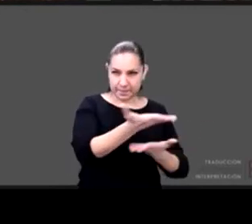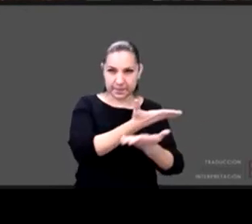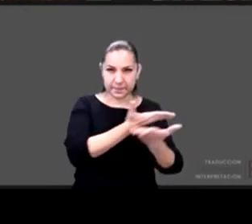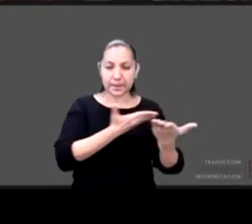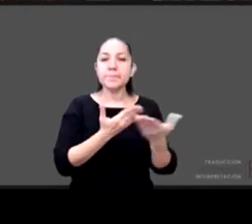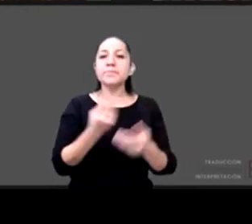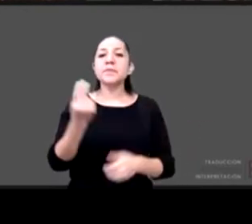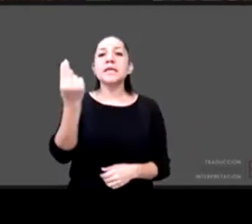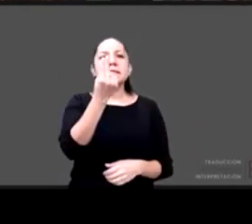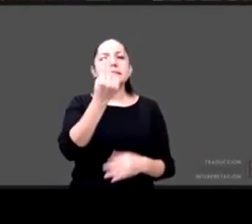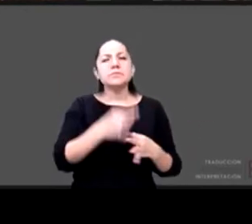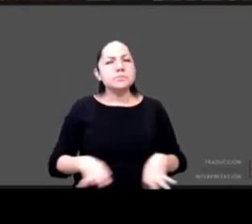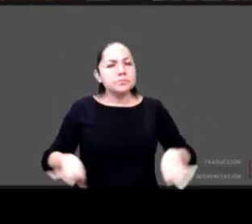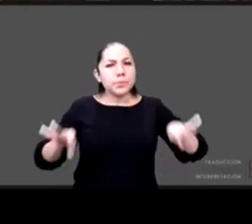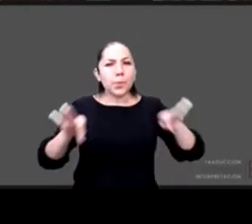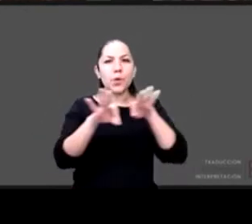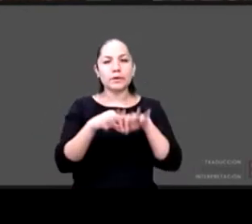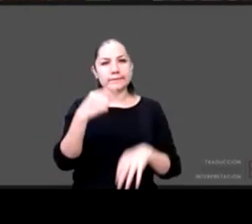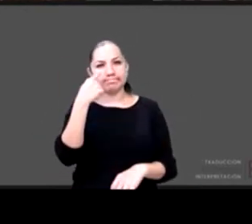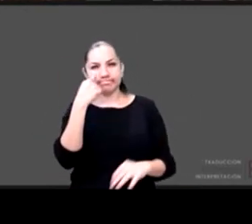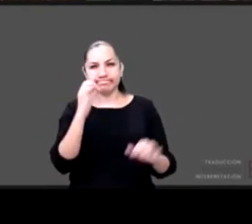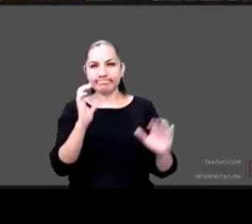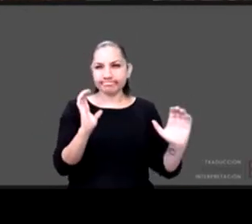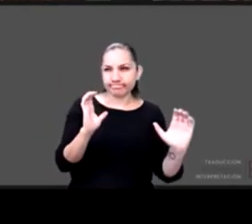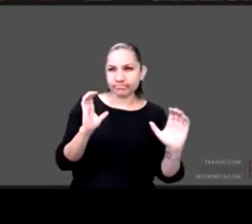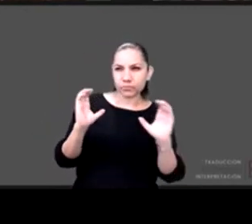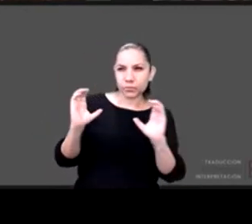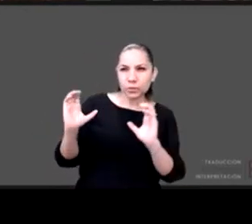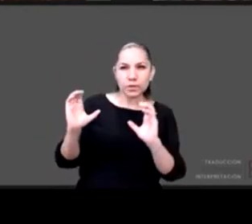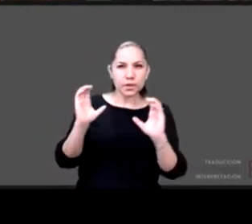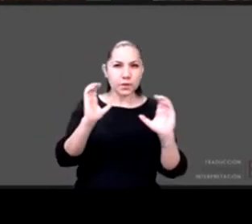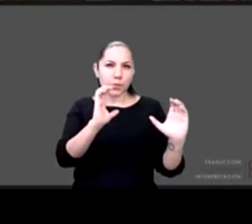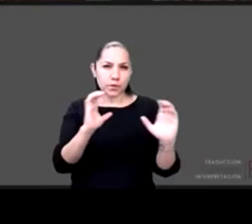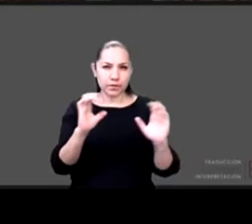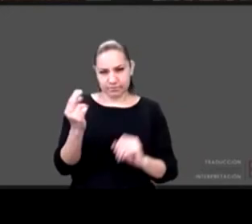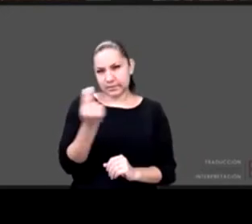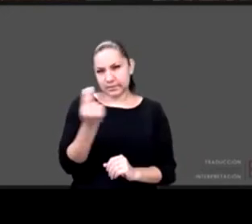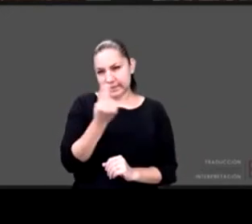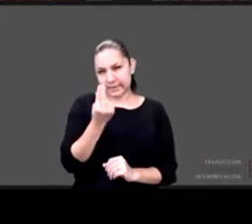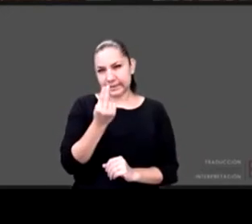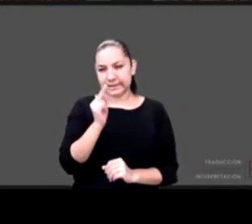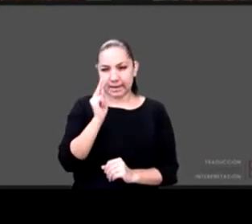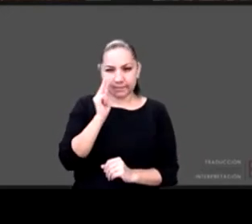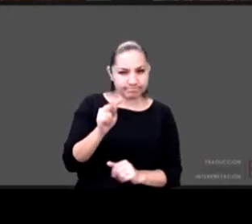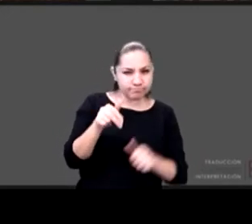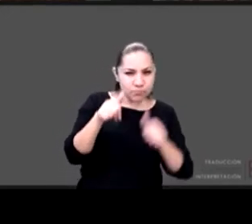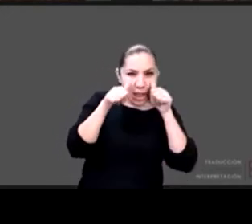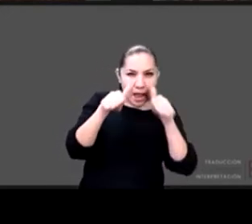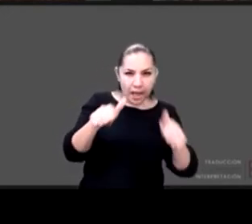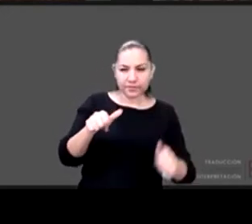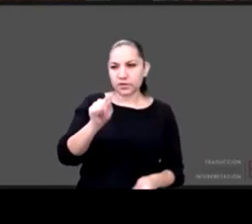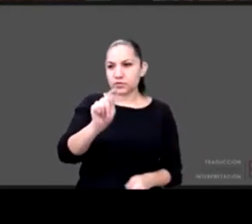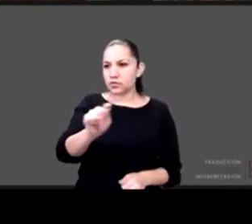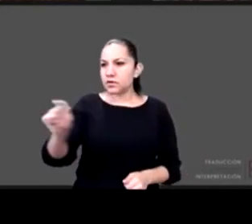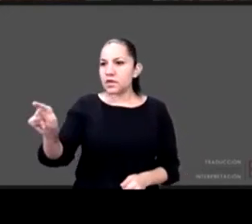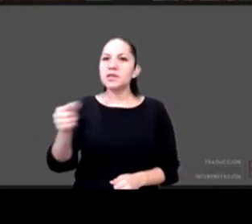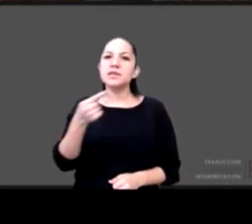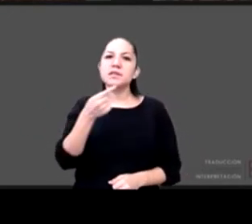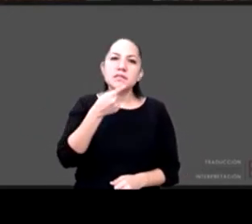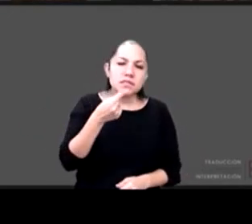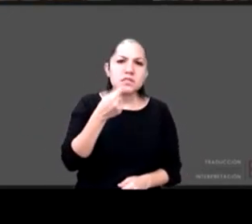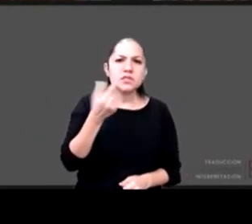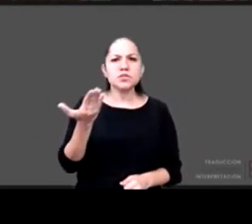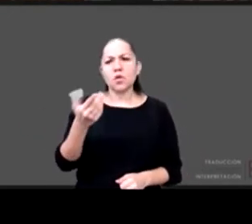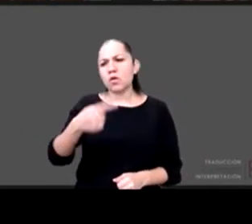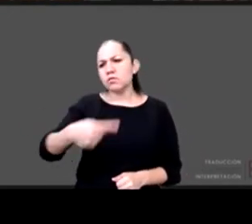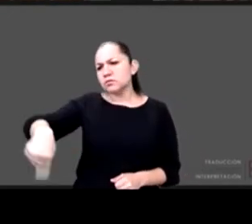alertas, invitaría a estar alertas a las señales que pudieran presentar nuestros niños, esta población infantil, que si bien todos